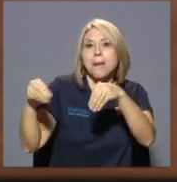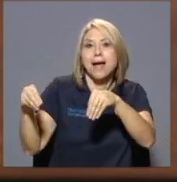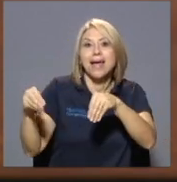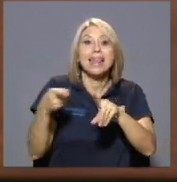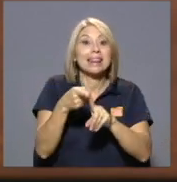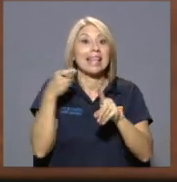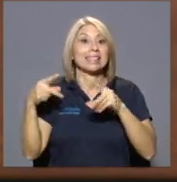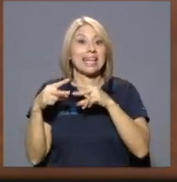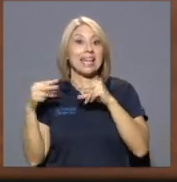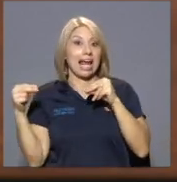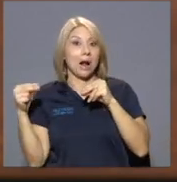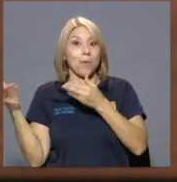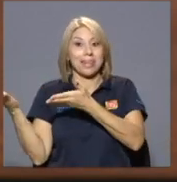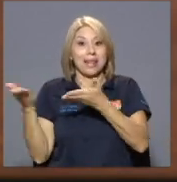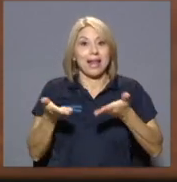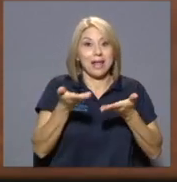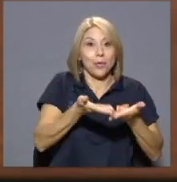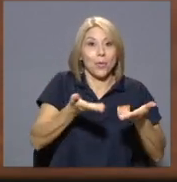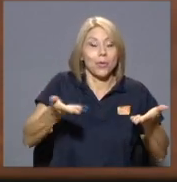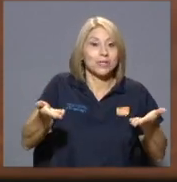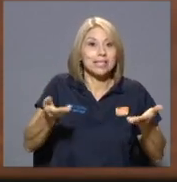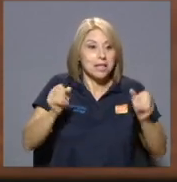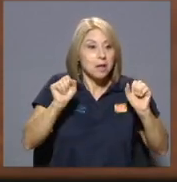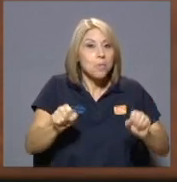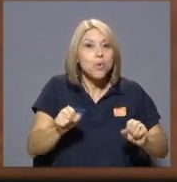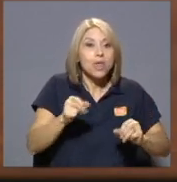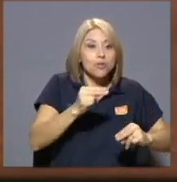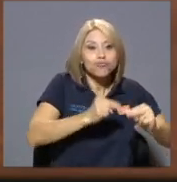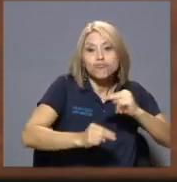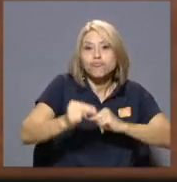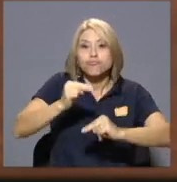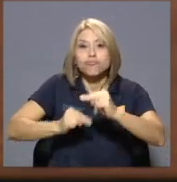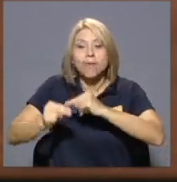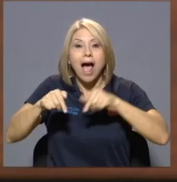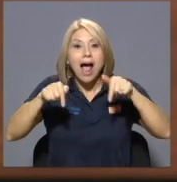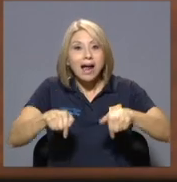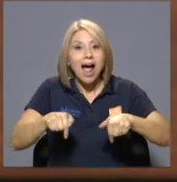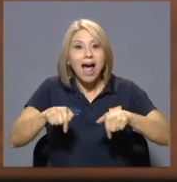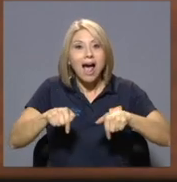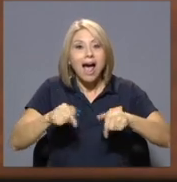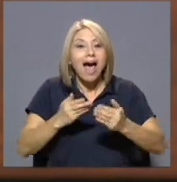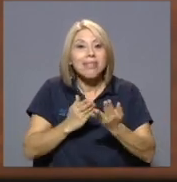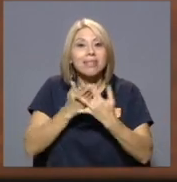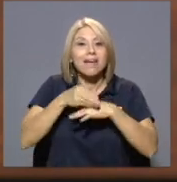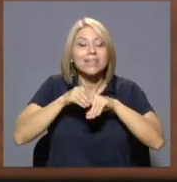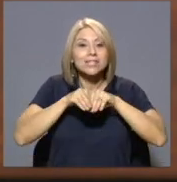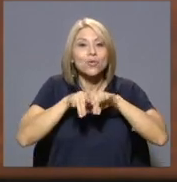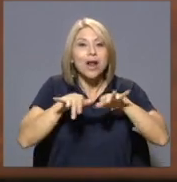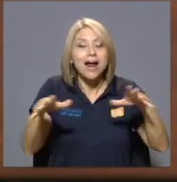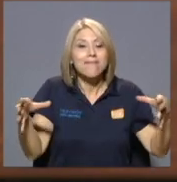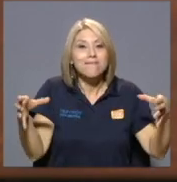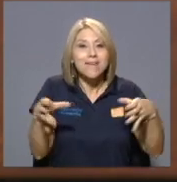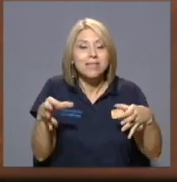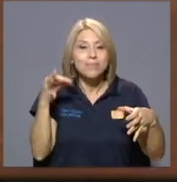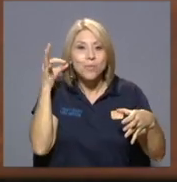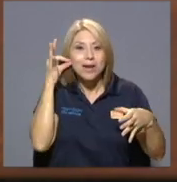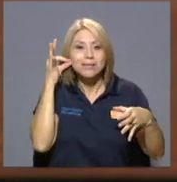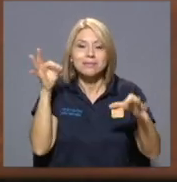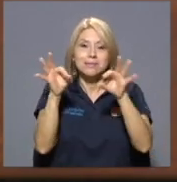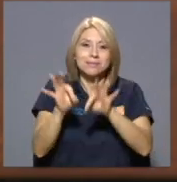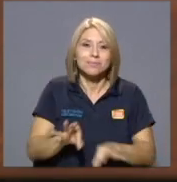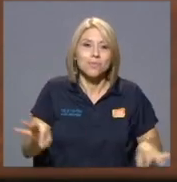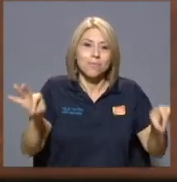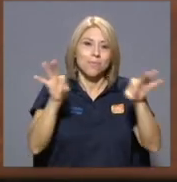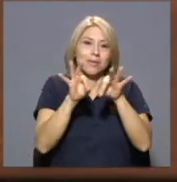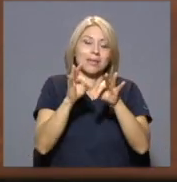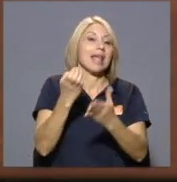¿verdad? Y pudieron comercializarlo acá a través de una red de mujeres, que eso también es importante, que yo creo que la